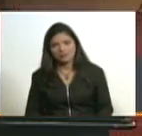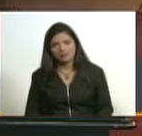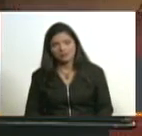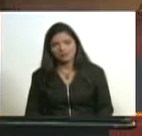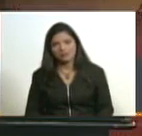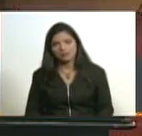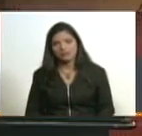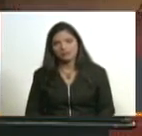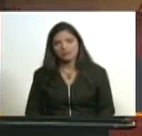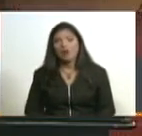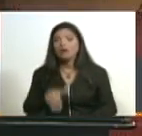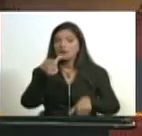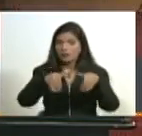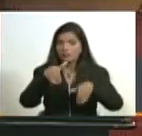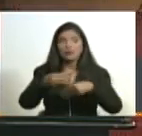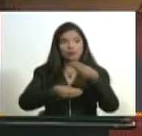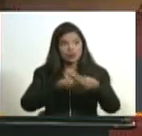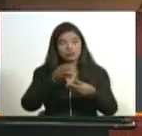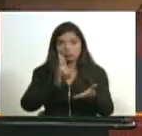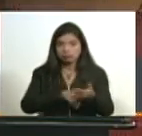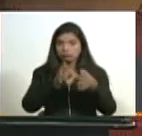Y el referéndum fue,